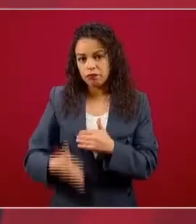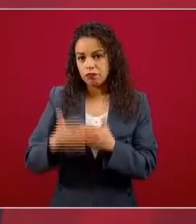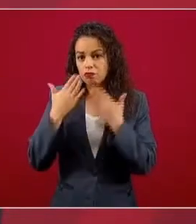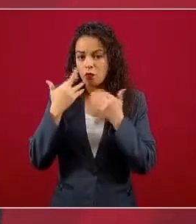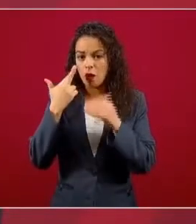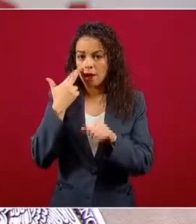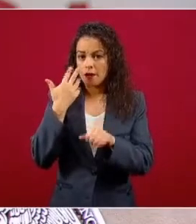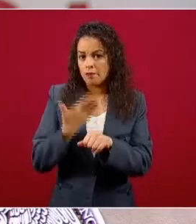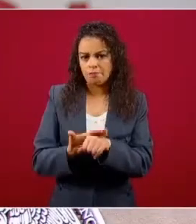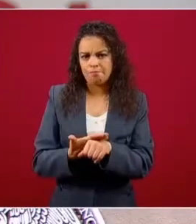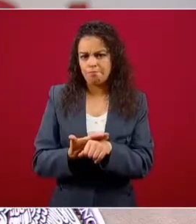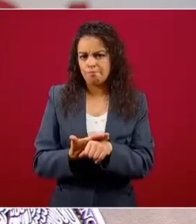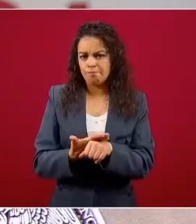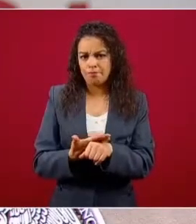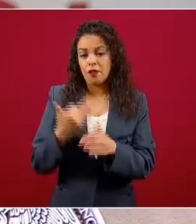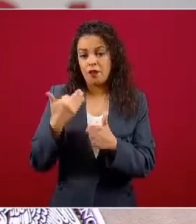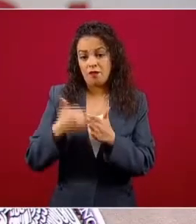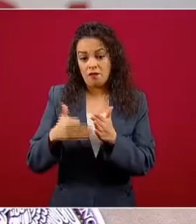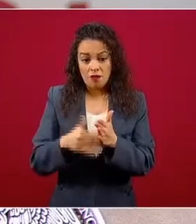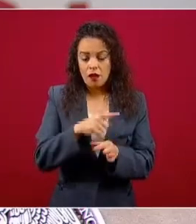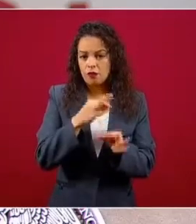y que no cumplían